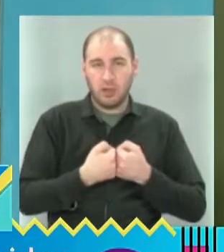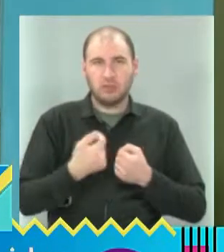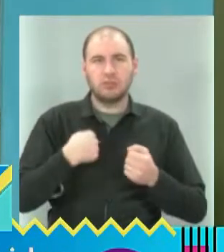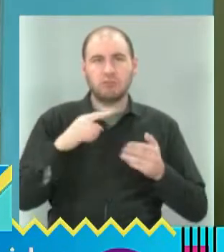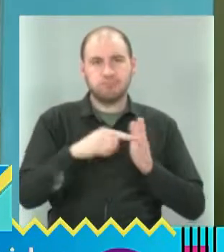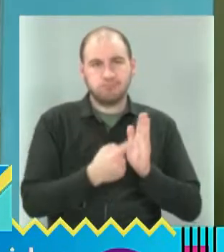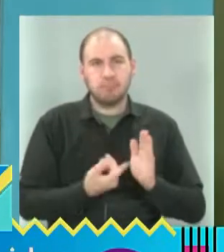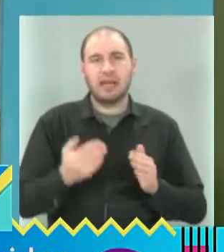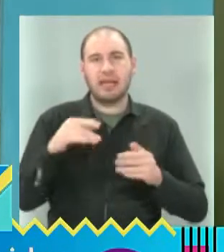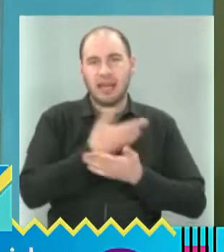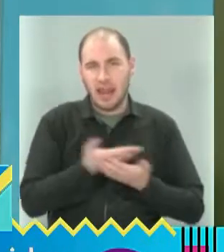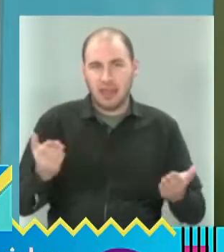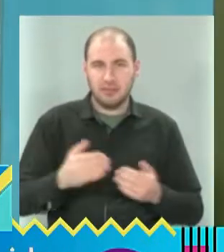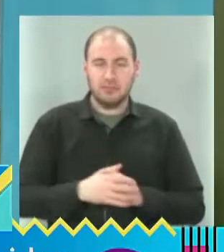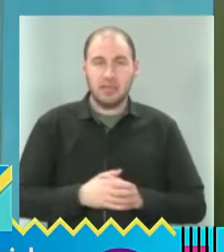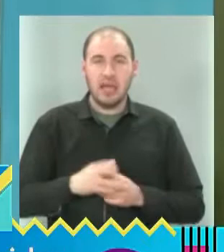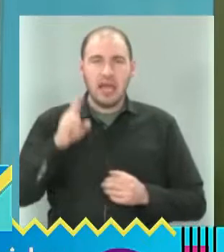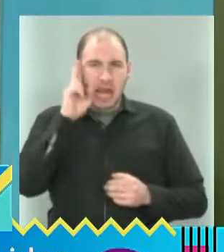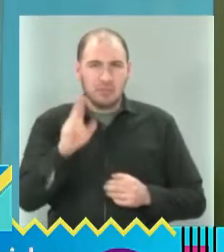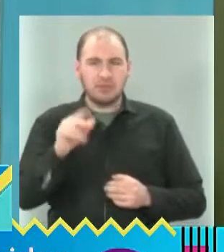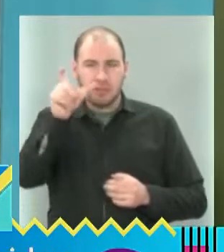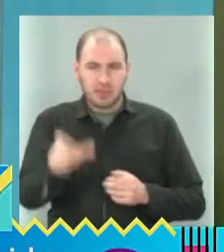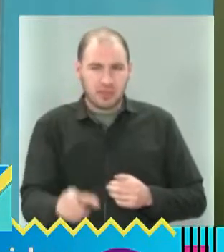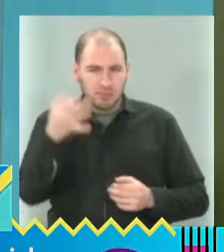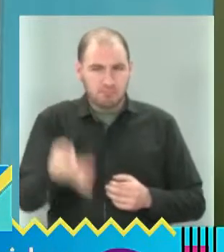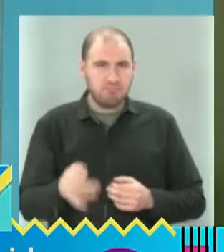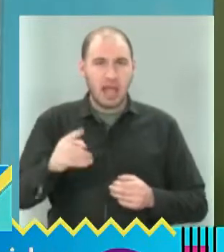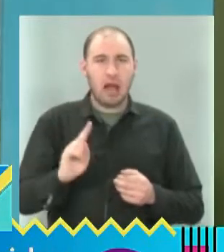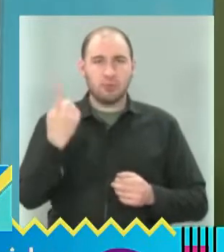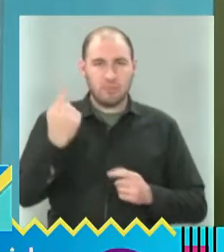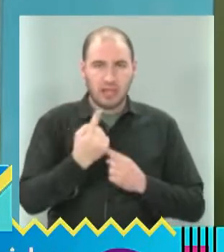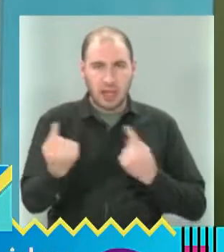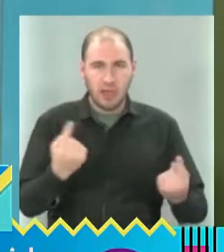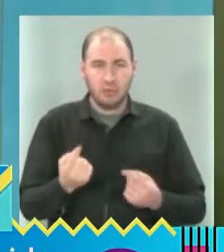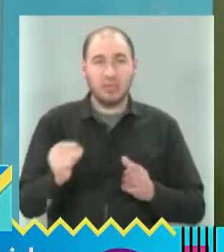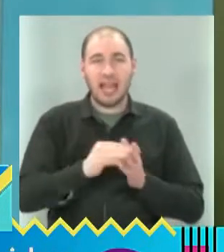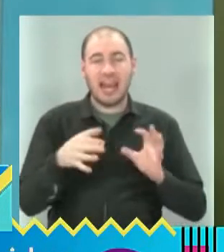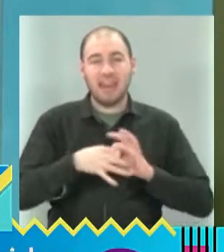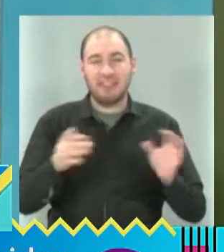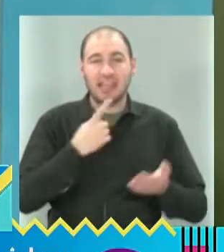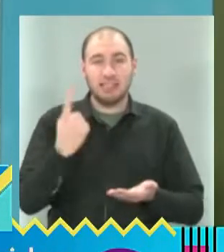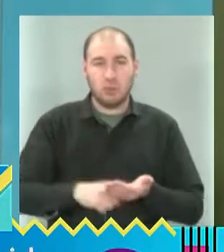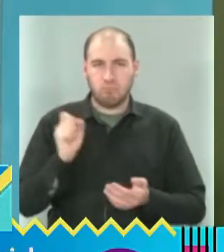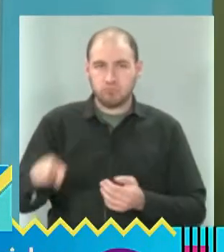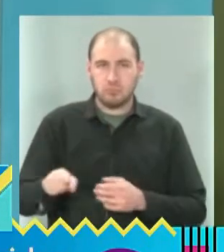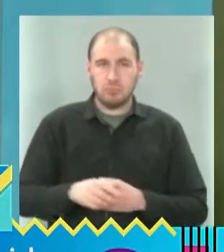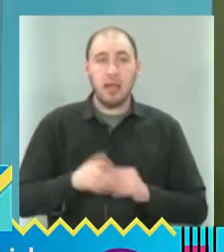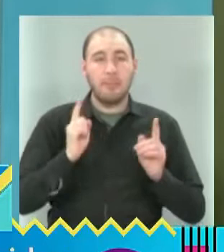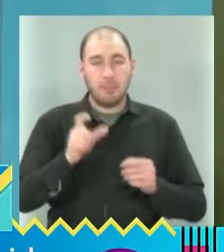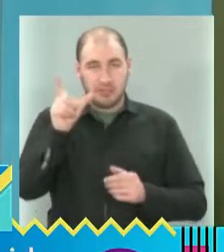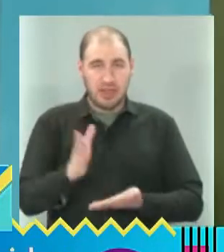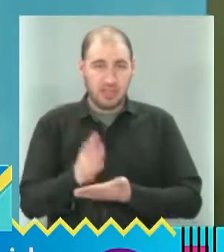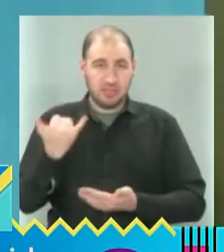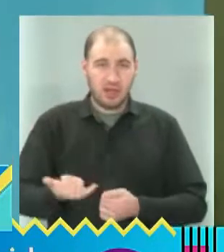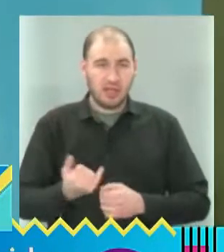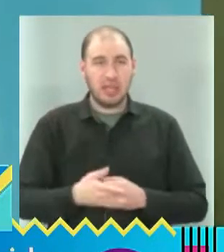los principios generales de esta convención. Respeto de la dignidad inherente, autonomía individual, incluida la libertad de tomar las propias decisiones y como sujetos de